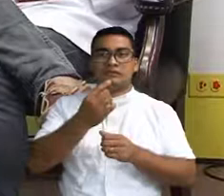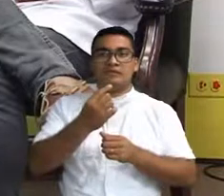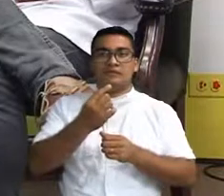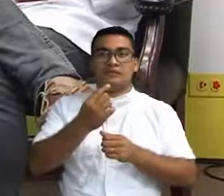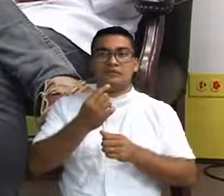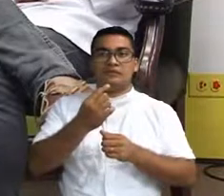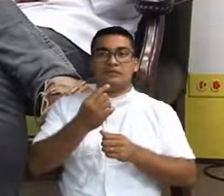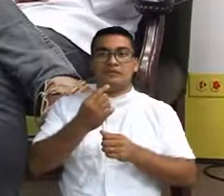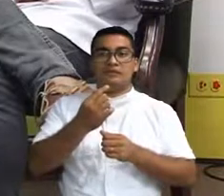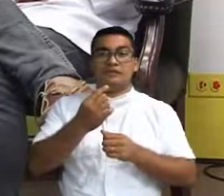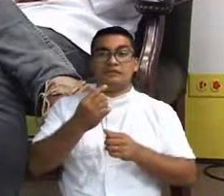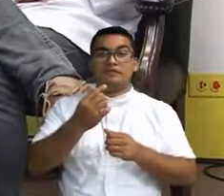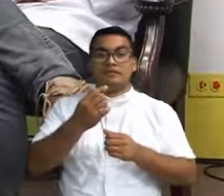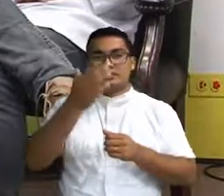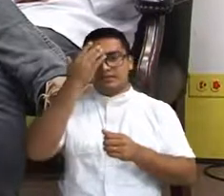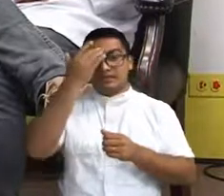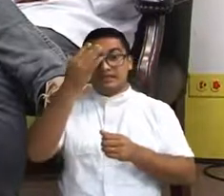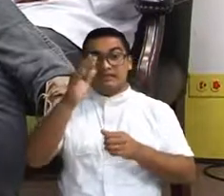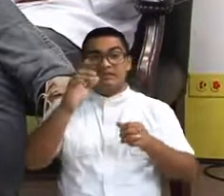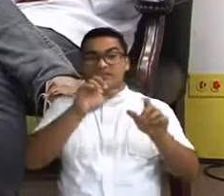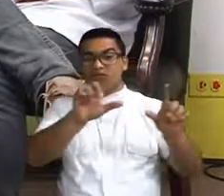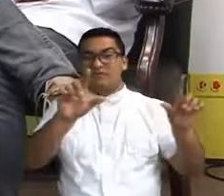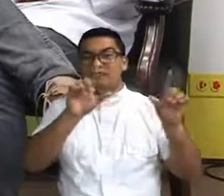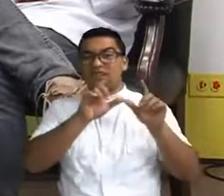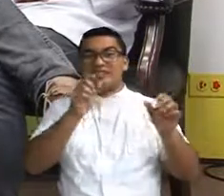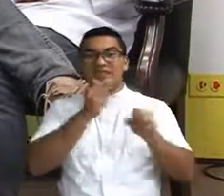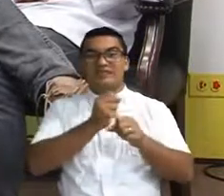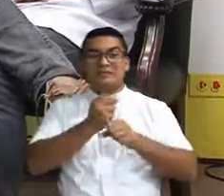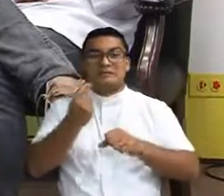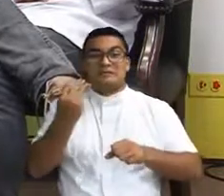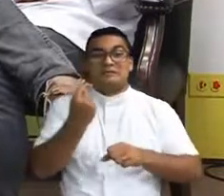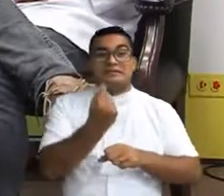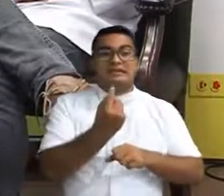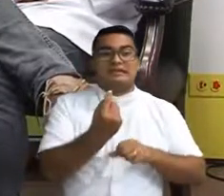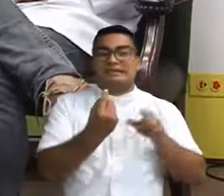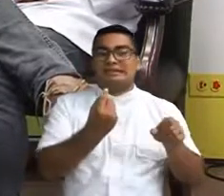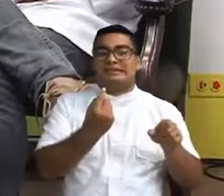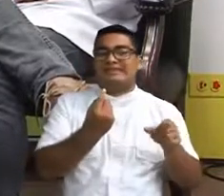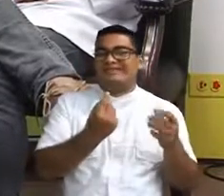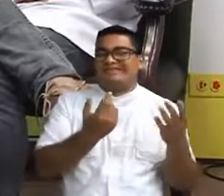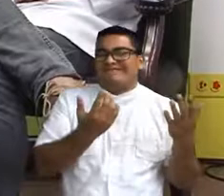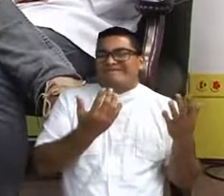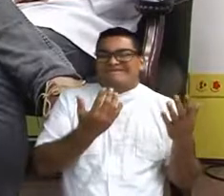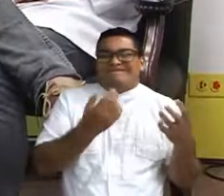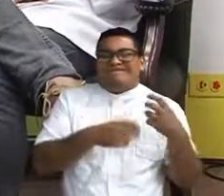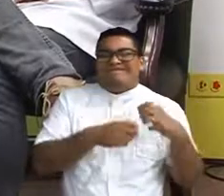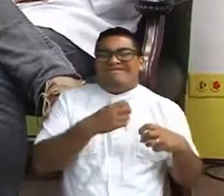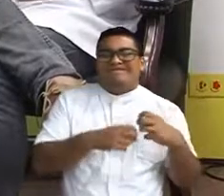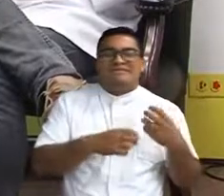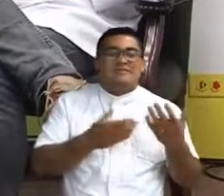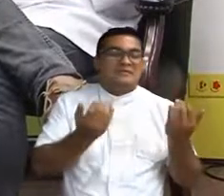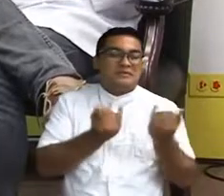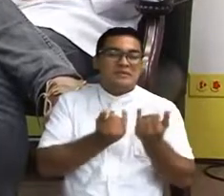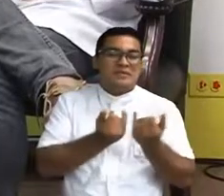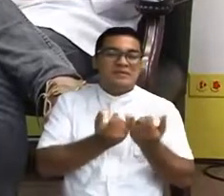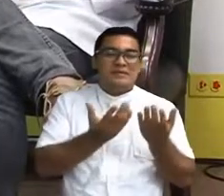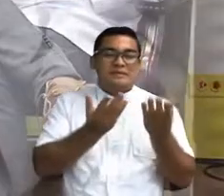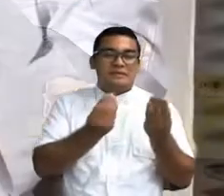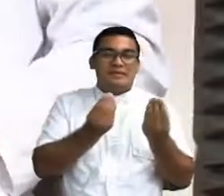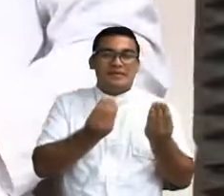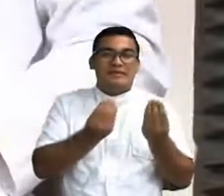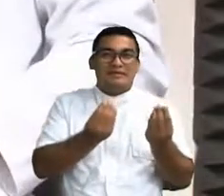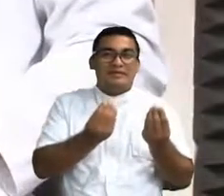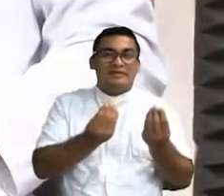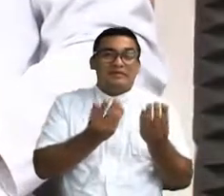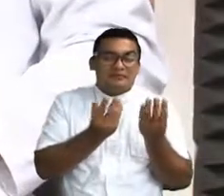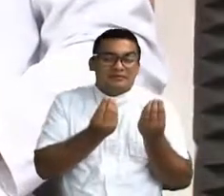alguna situación que nos esté generando un estrés. Dentro de estos factores podemos identificar el temor a lo